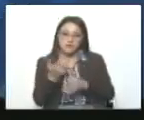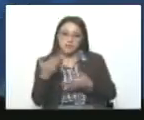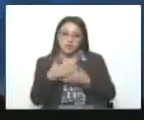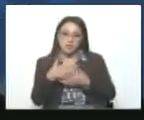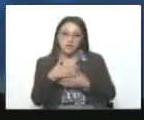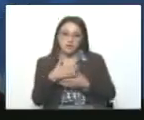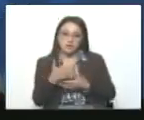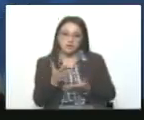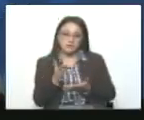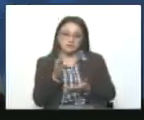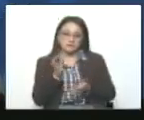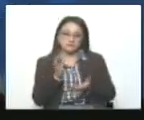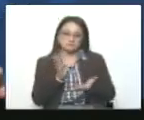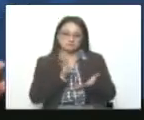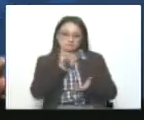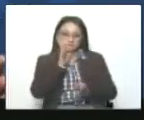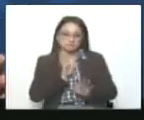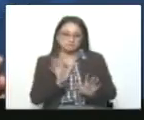injusto,